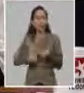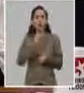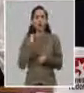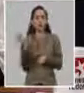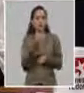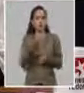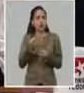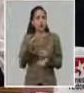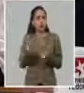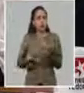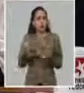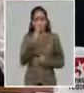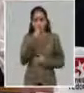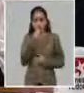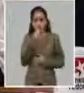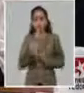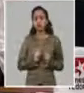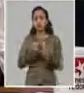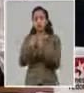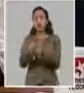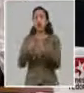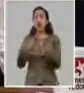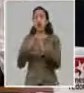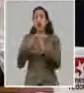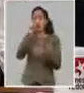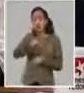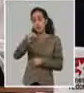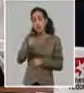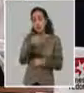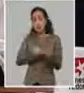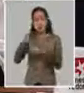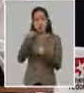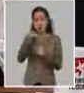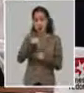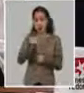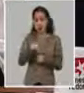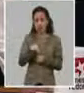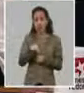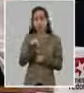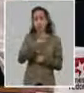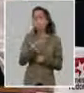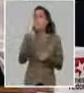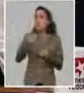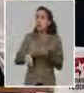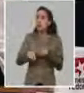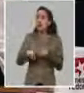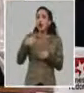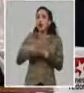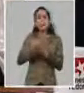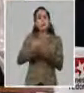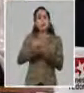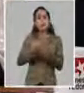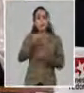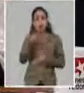están elaborando comida para llevar fundamentalmente. La modalidad a domicilio no es la que más predomina, pero sí hay unidades con servicio para